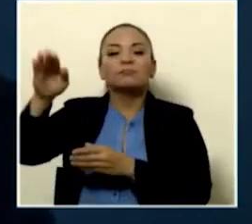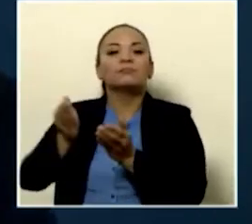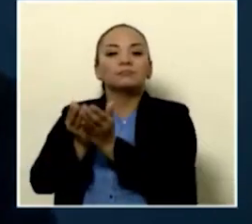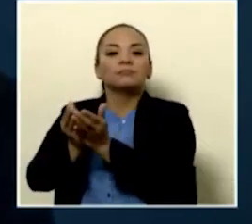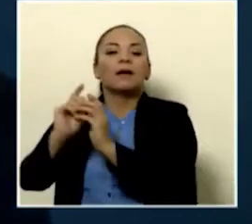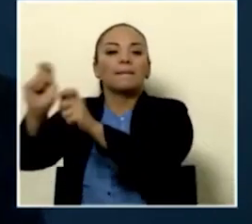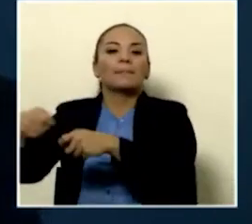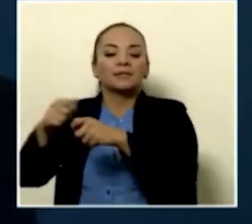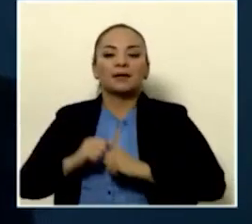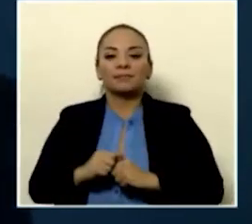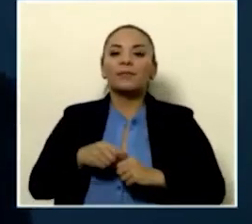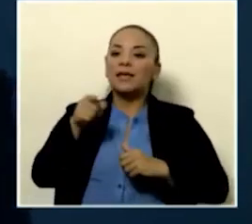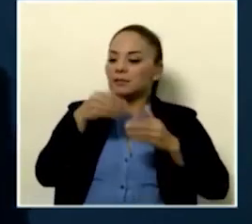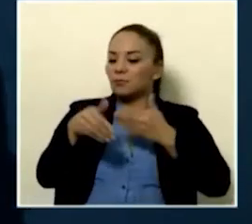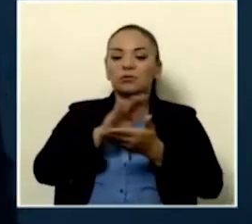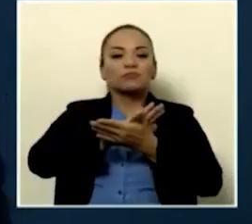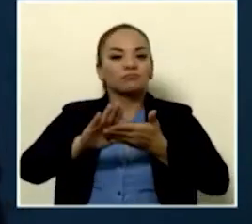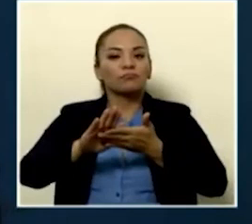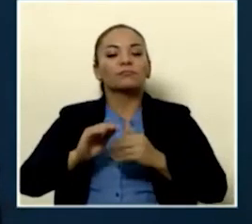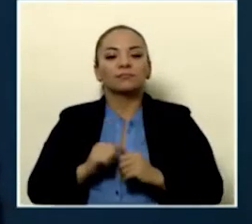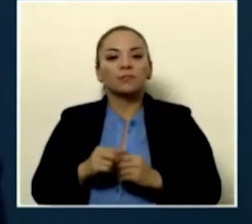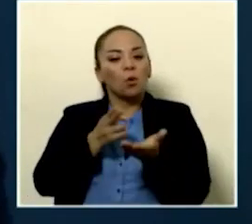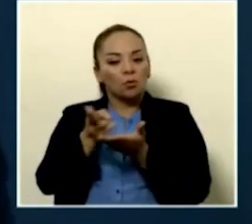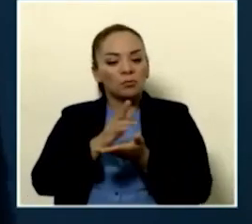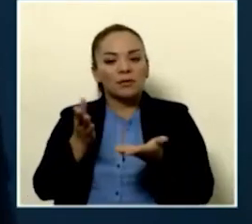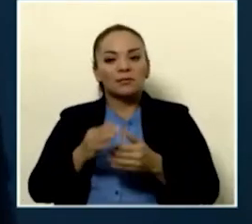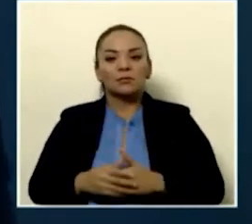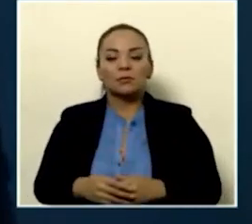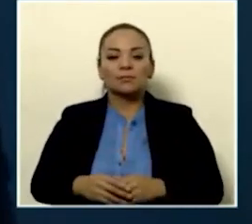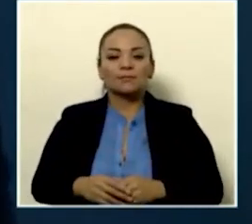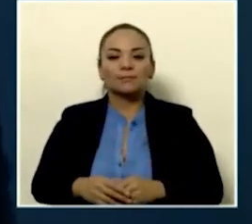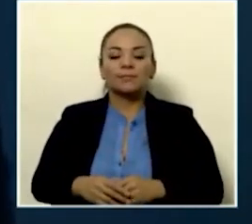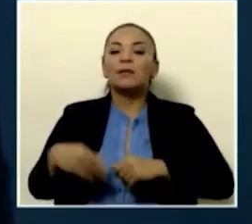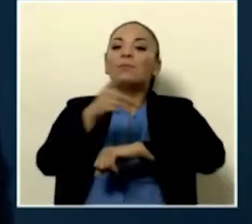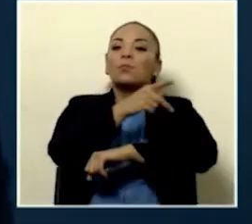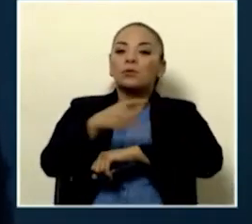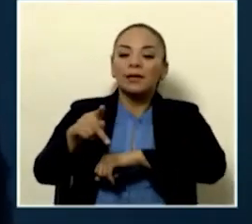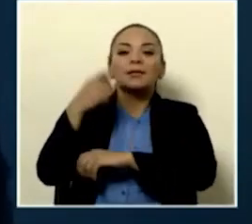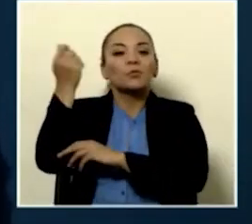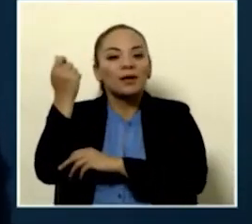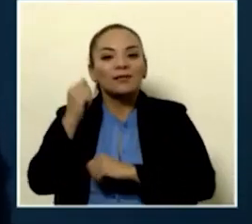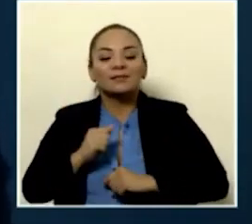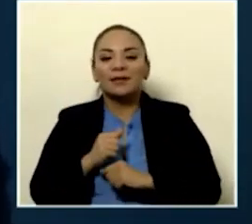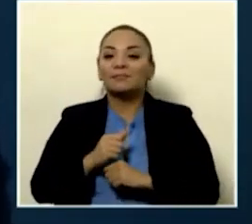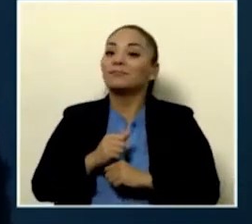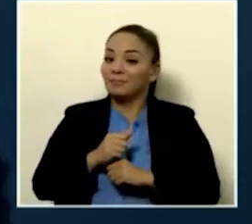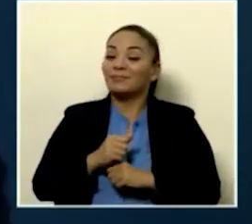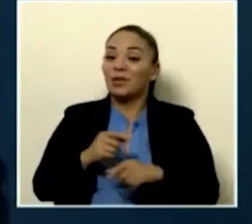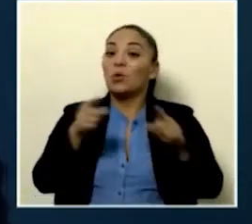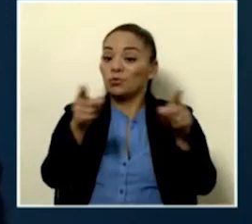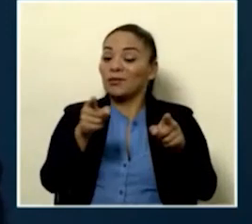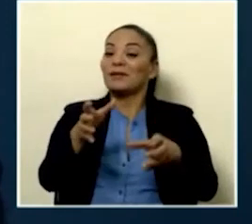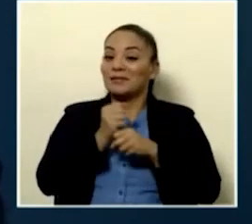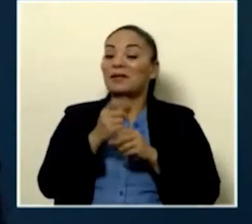proceso absolutamente transparente y bueno, Punta Arenas y Guanacaste, ahí les van a llegar unos miles de